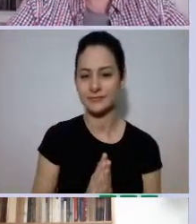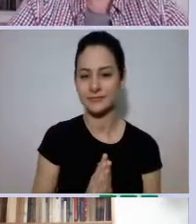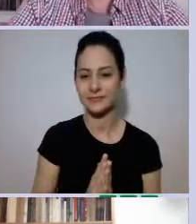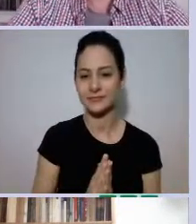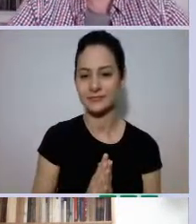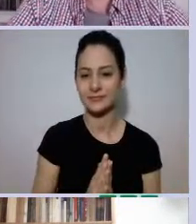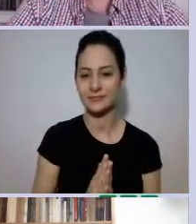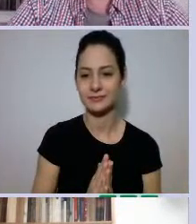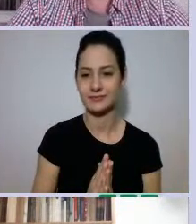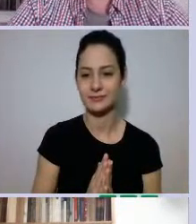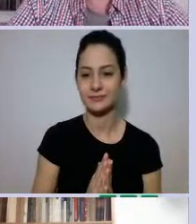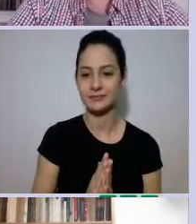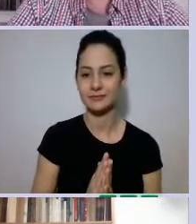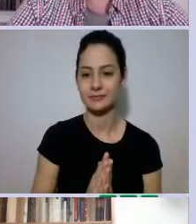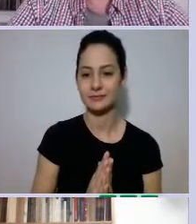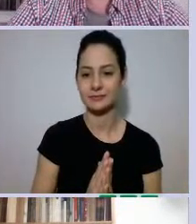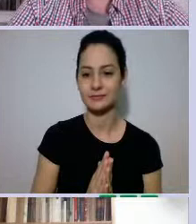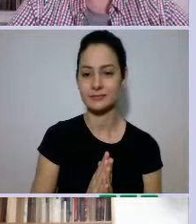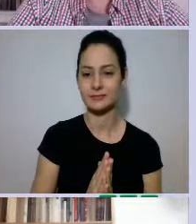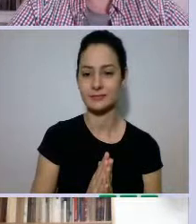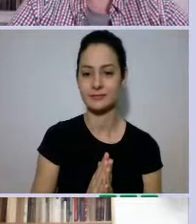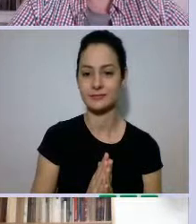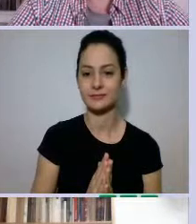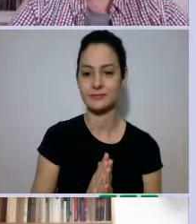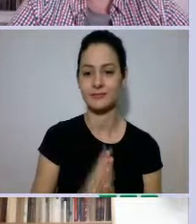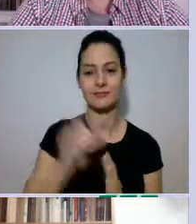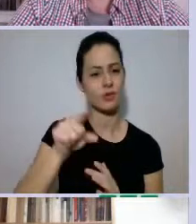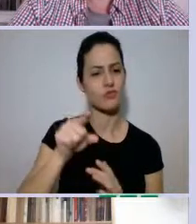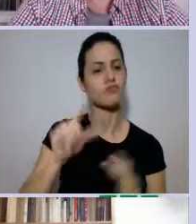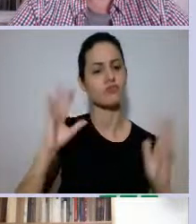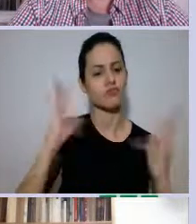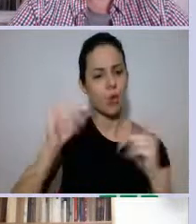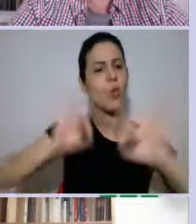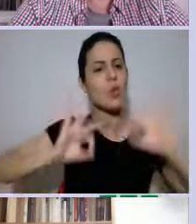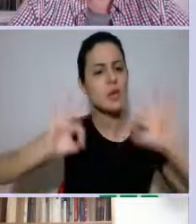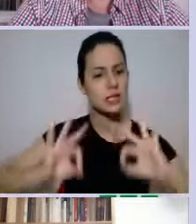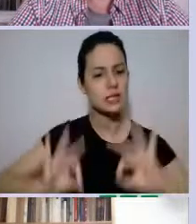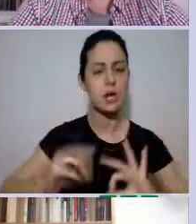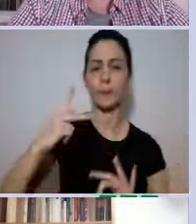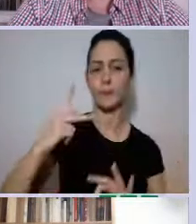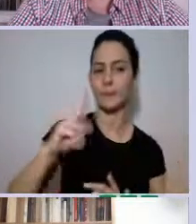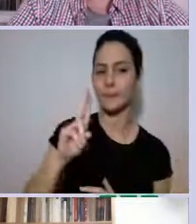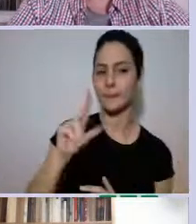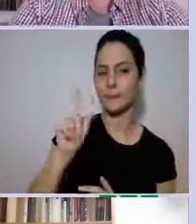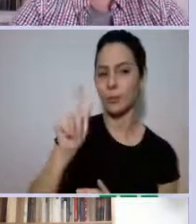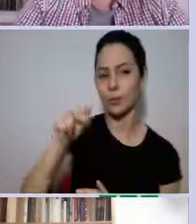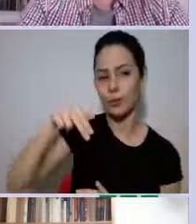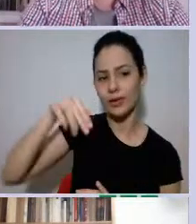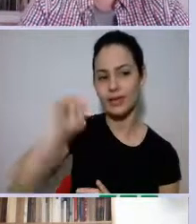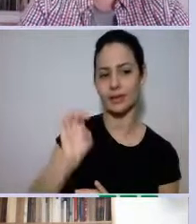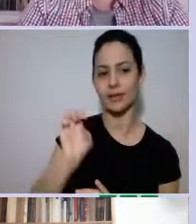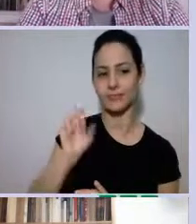se pasa a la organización de las pulquerías. La organización de las pulquerías,